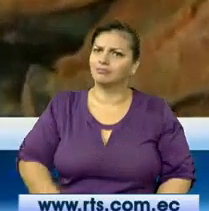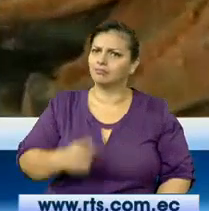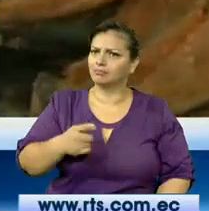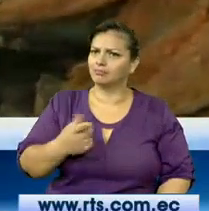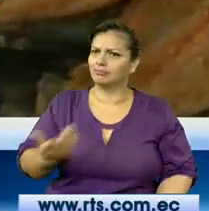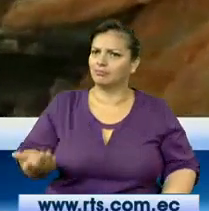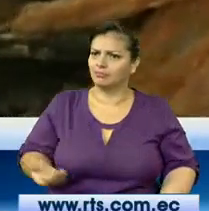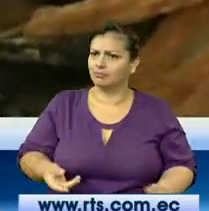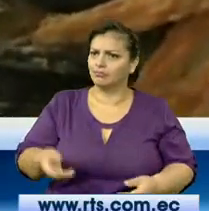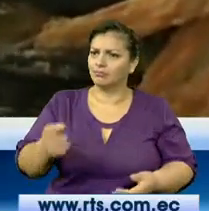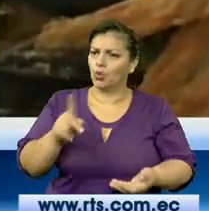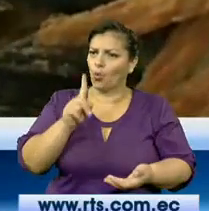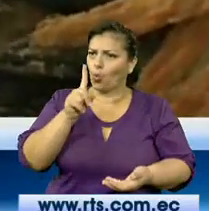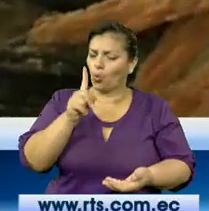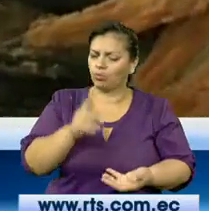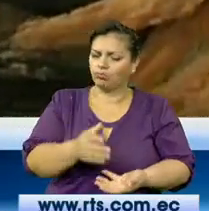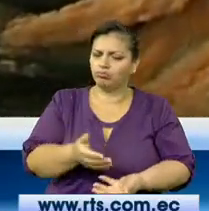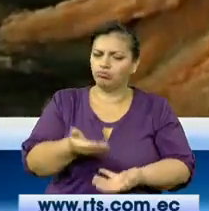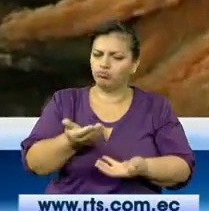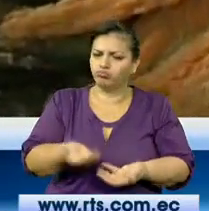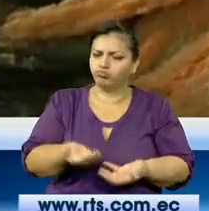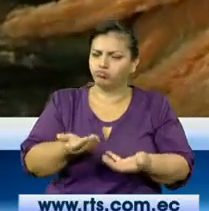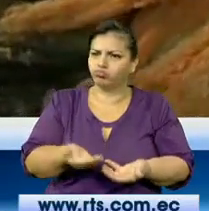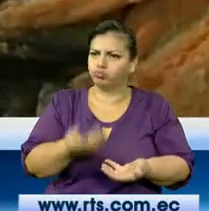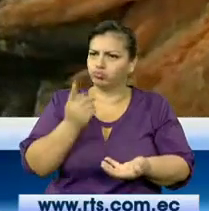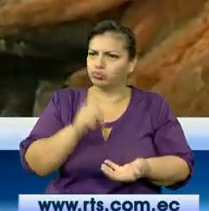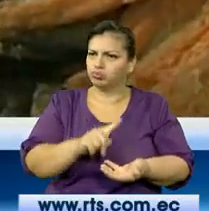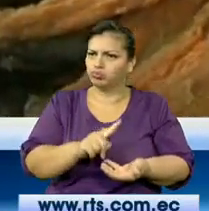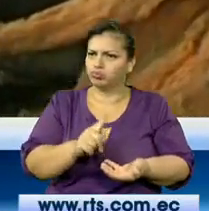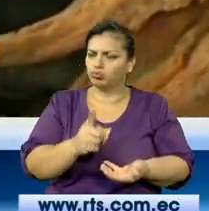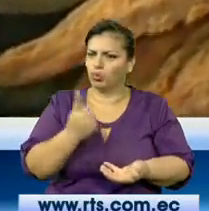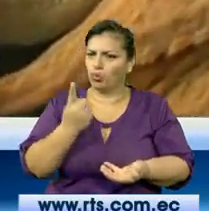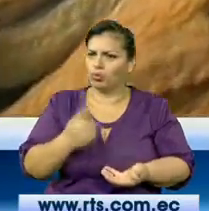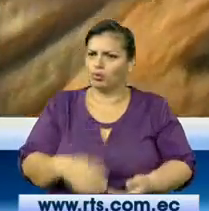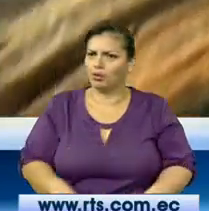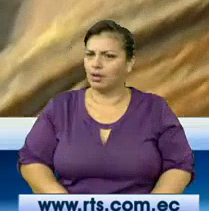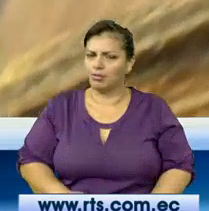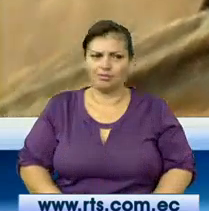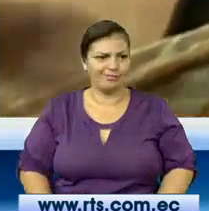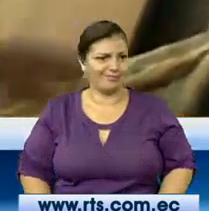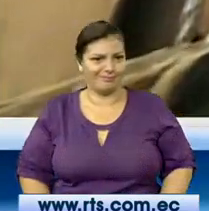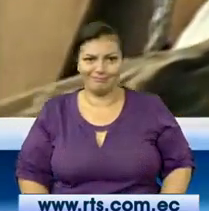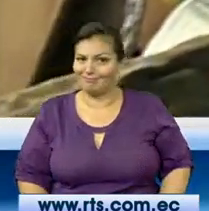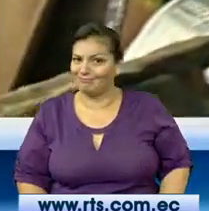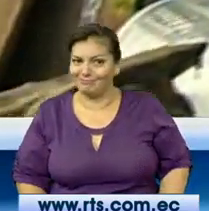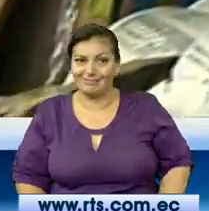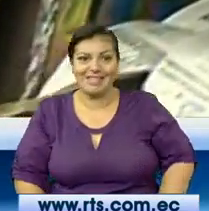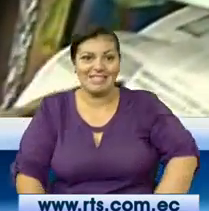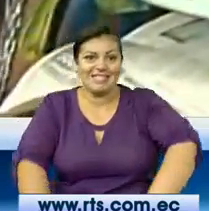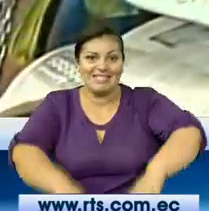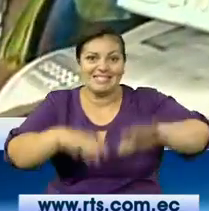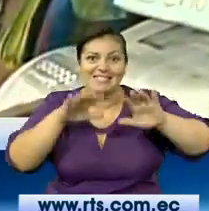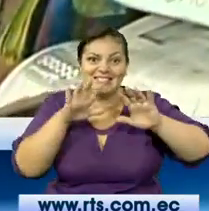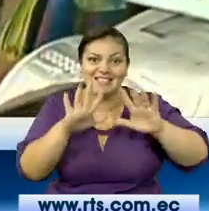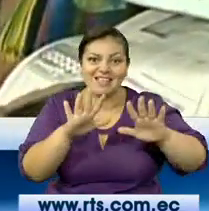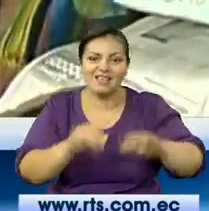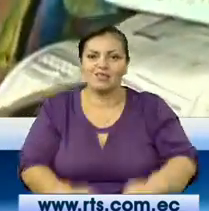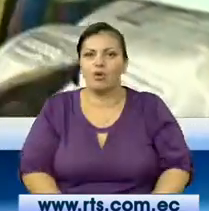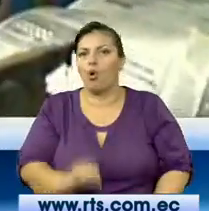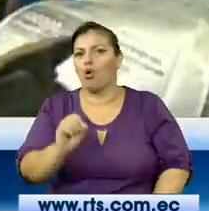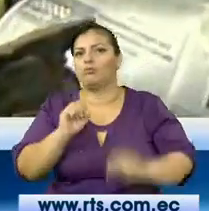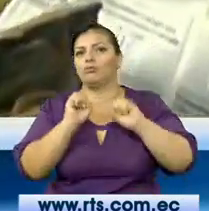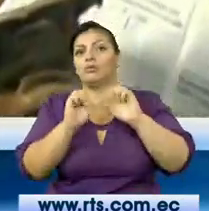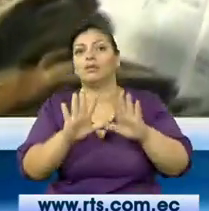llevan más Ah en serio sí sí llevan más llevan 10 15 20 libras llevan de bacalao estamos con plata Entonces